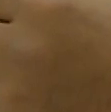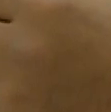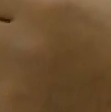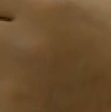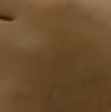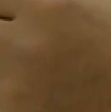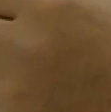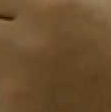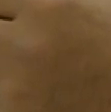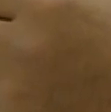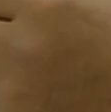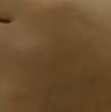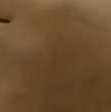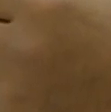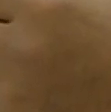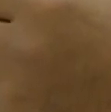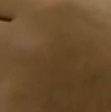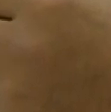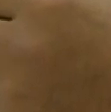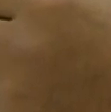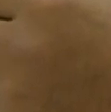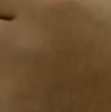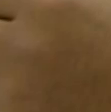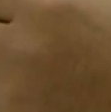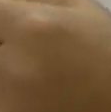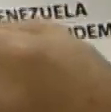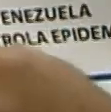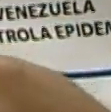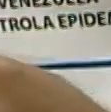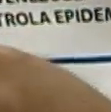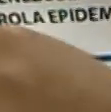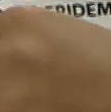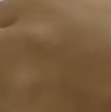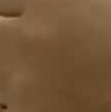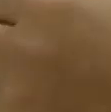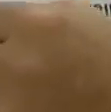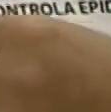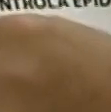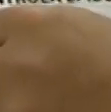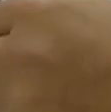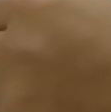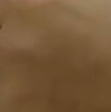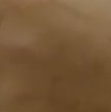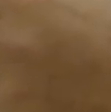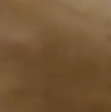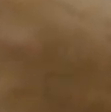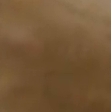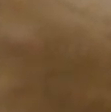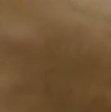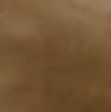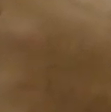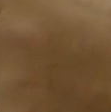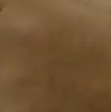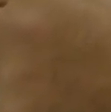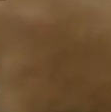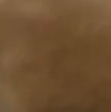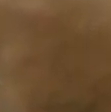disciplinada, tan organizada, tan consciente de toda Venezuela. Aquí están las cifras de hoy.